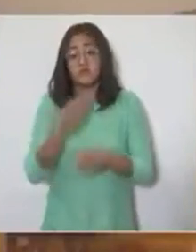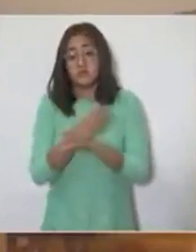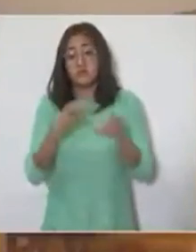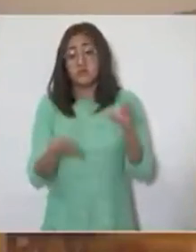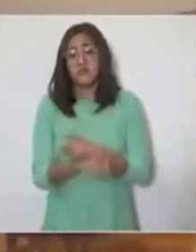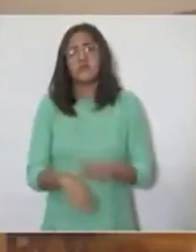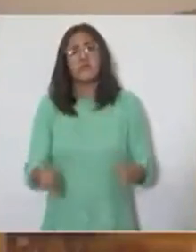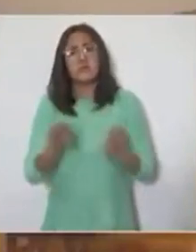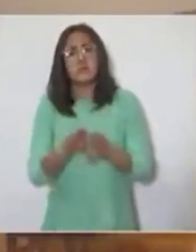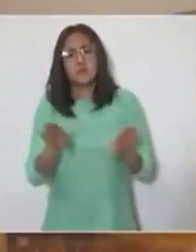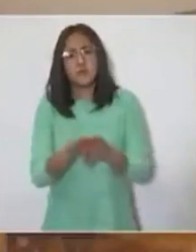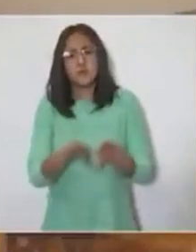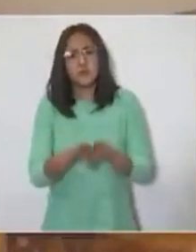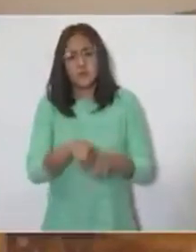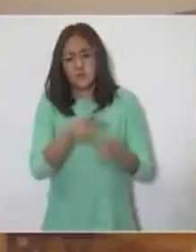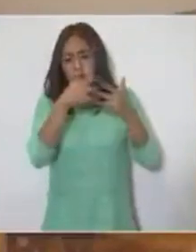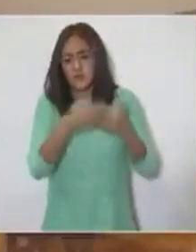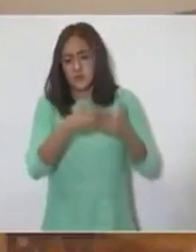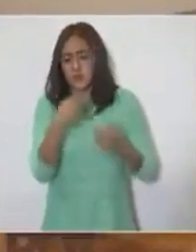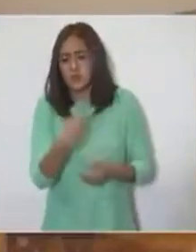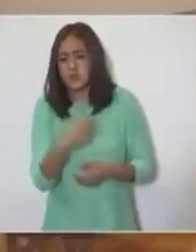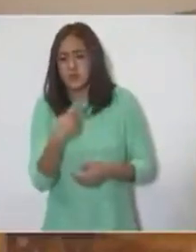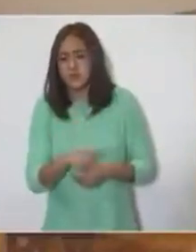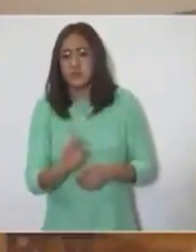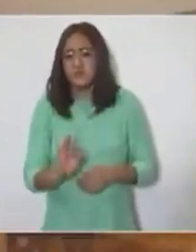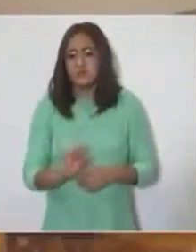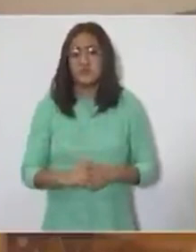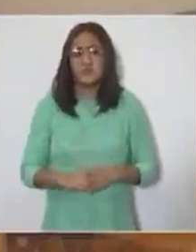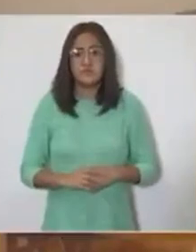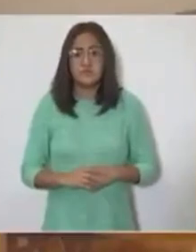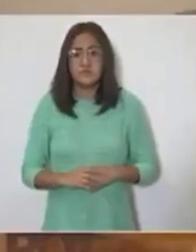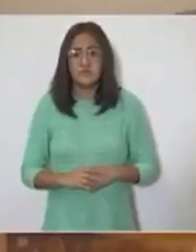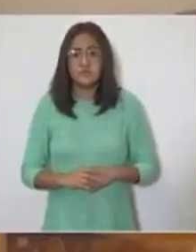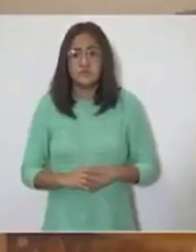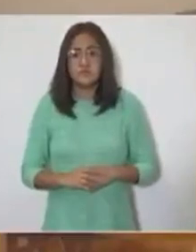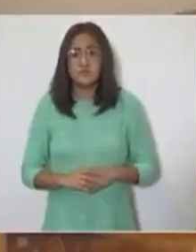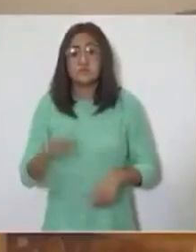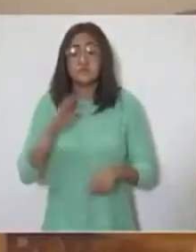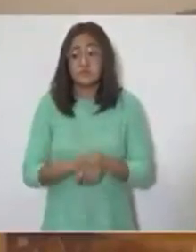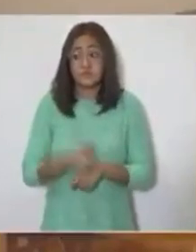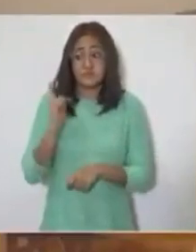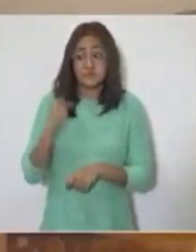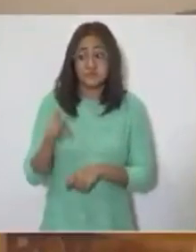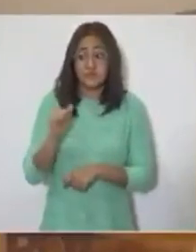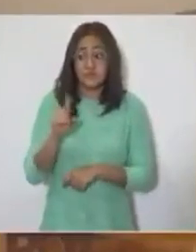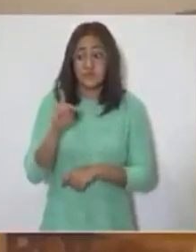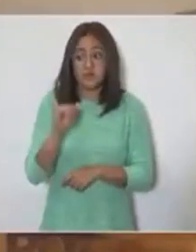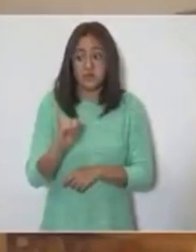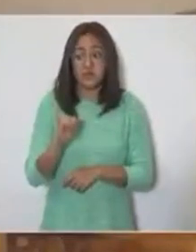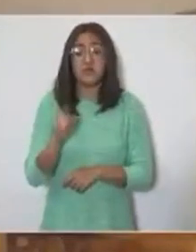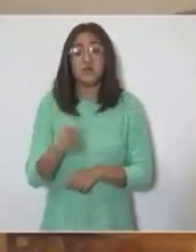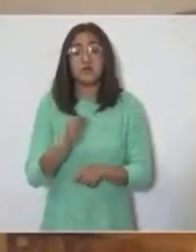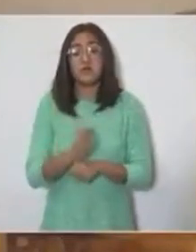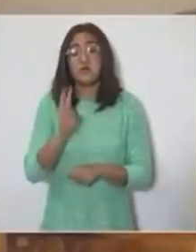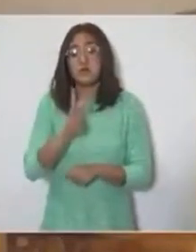cosas con con las empresas con las empresas más con audio Volkswagen tiene